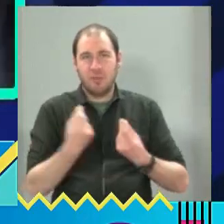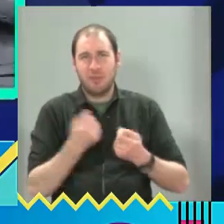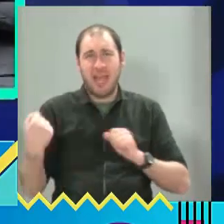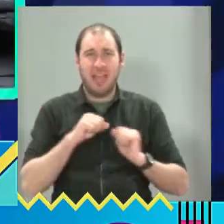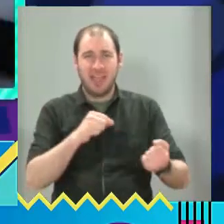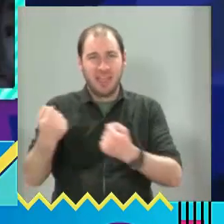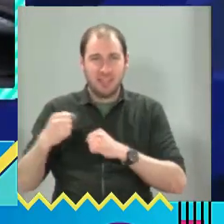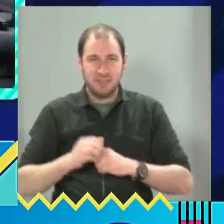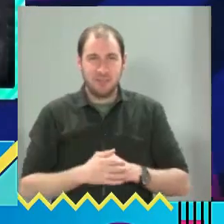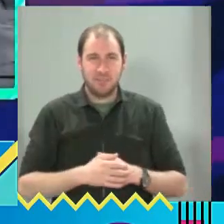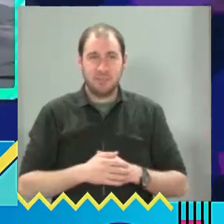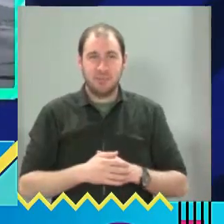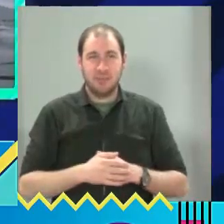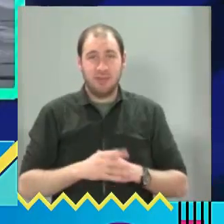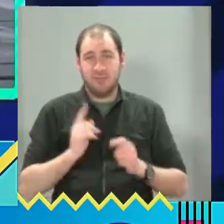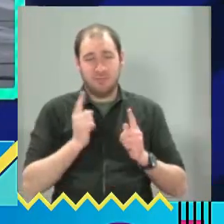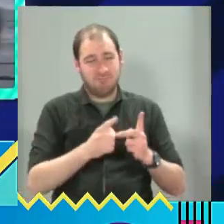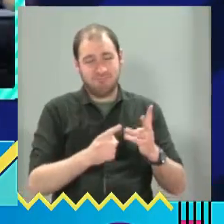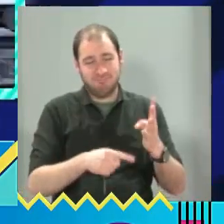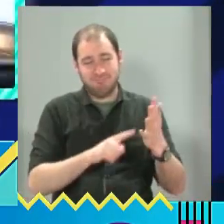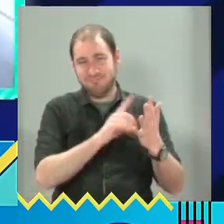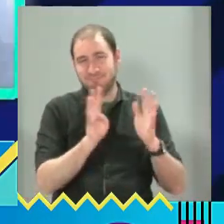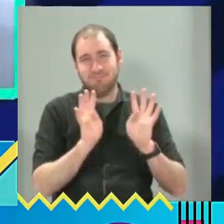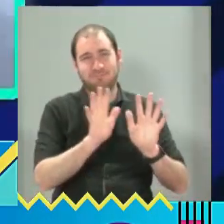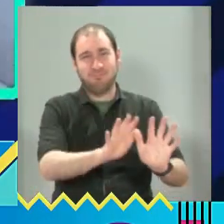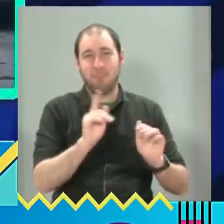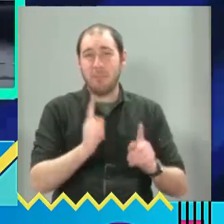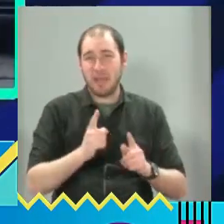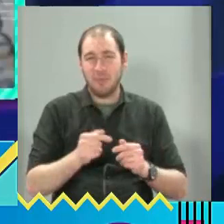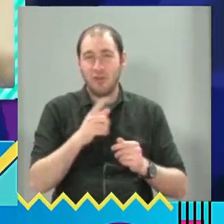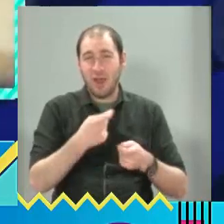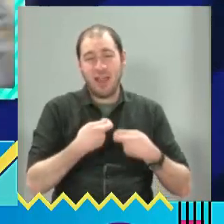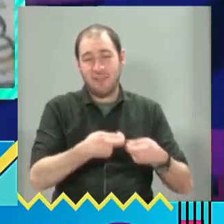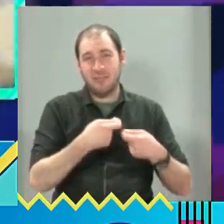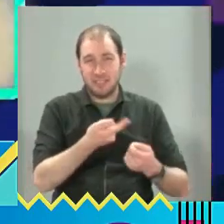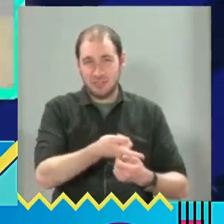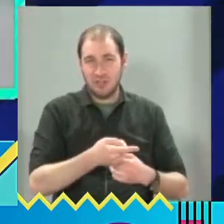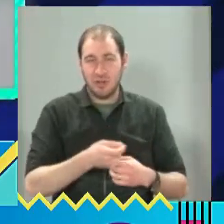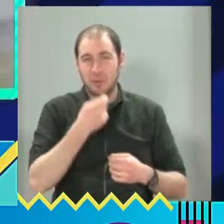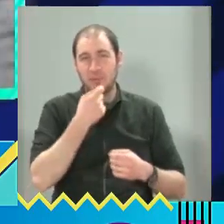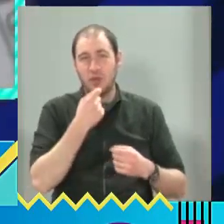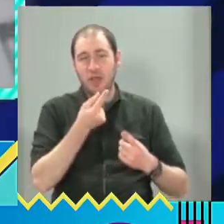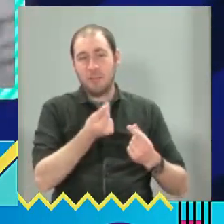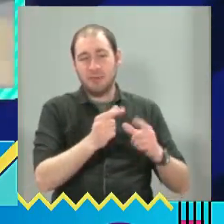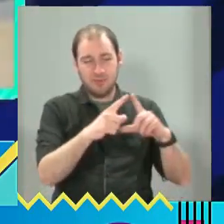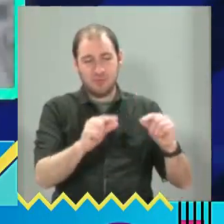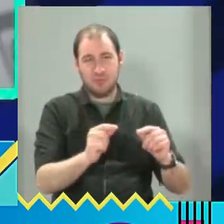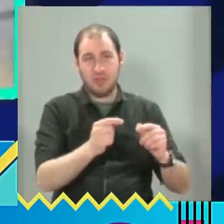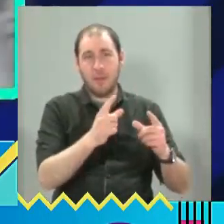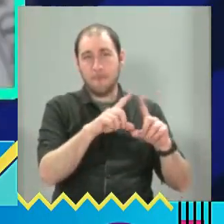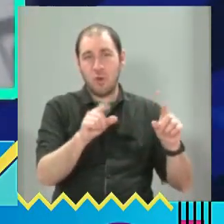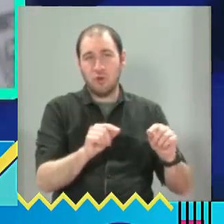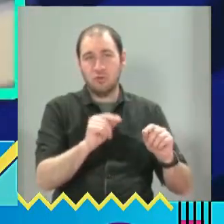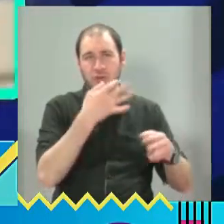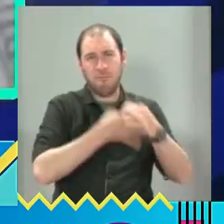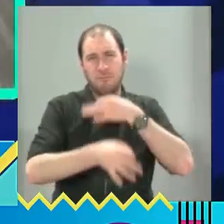y sigue la misma tendencia. Pasa mucho en el mercado de inversiones, cuando baja el precio de una acción, de un bono, todos